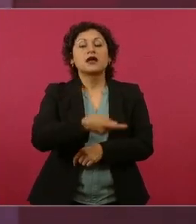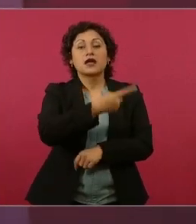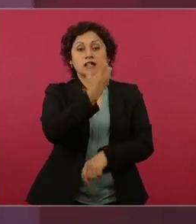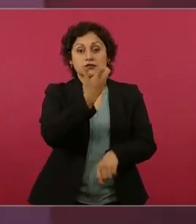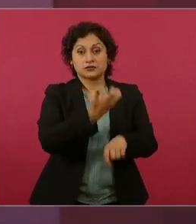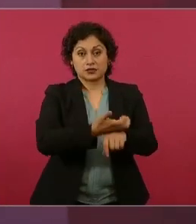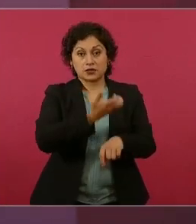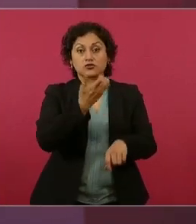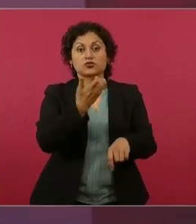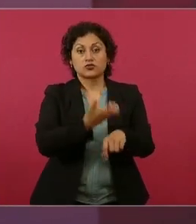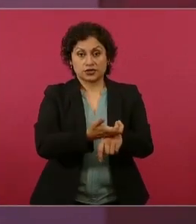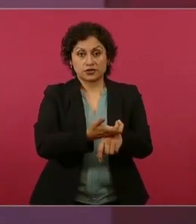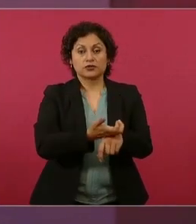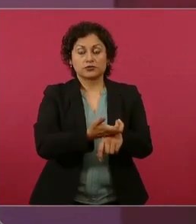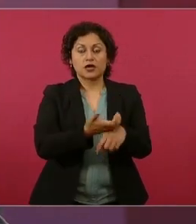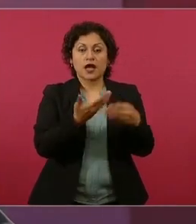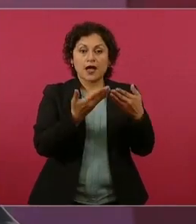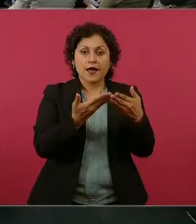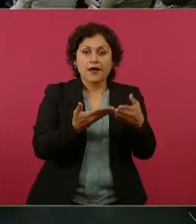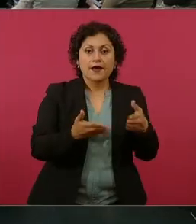un conducto, una vía